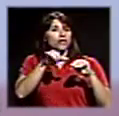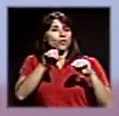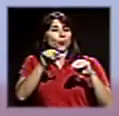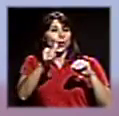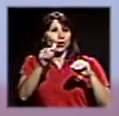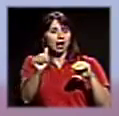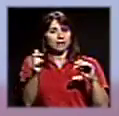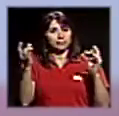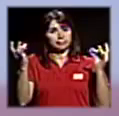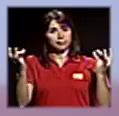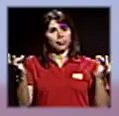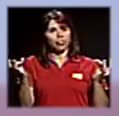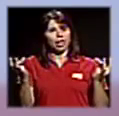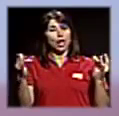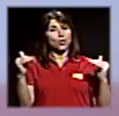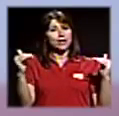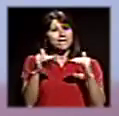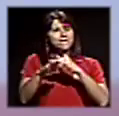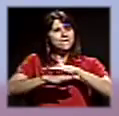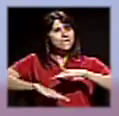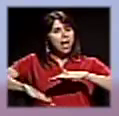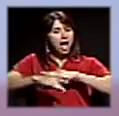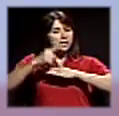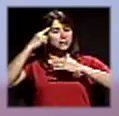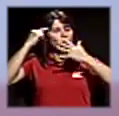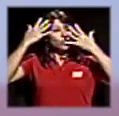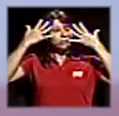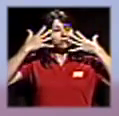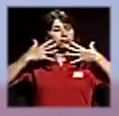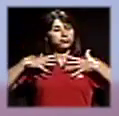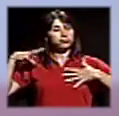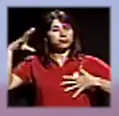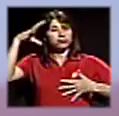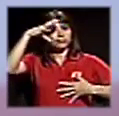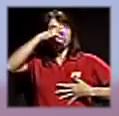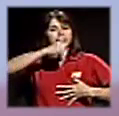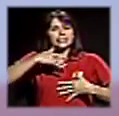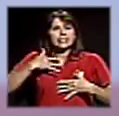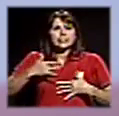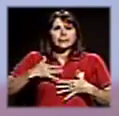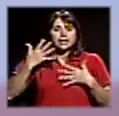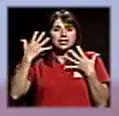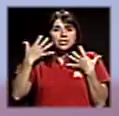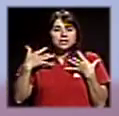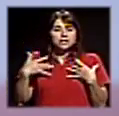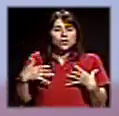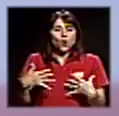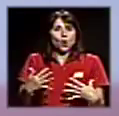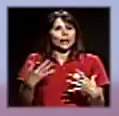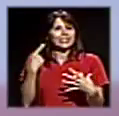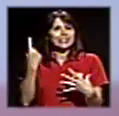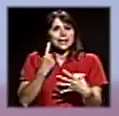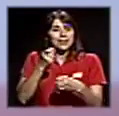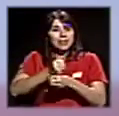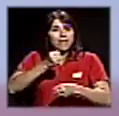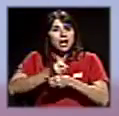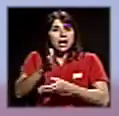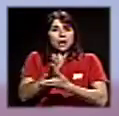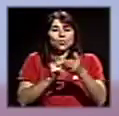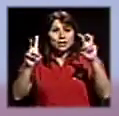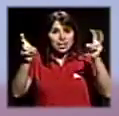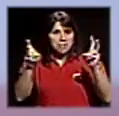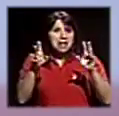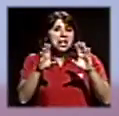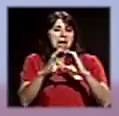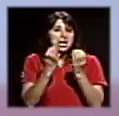muy básico, ¿verdad? Un trabajo de conciencia corporal, sensibilización. Siempre trataba como de trabajar algún tema en la clase y